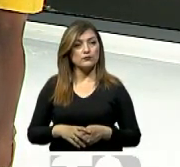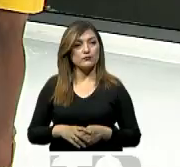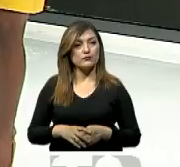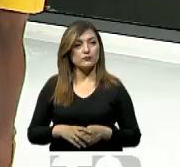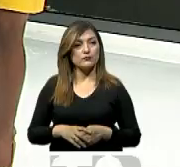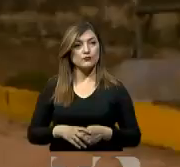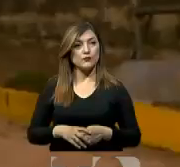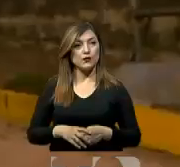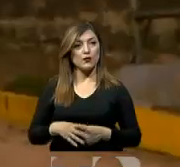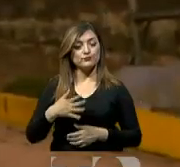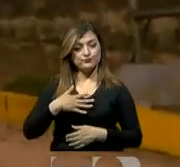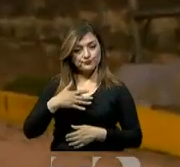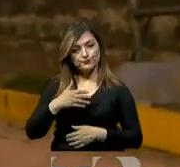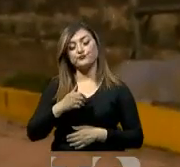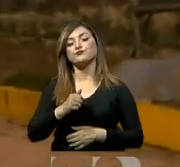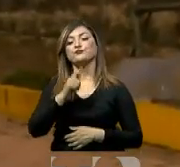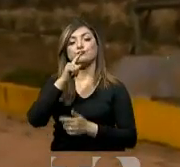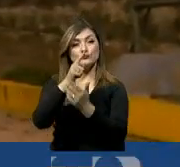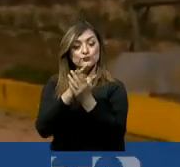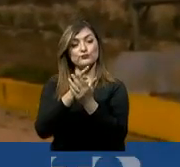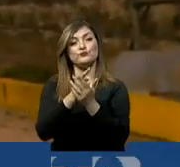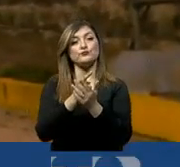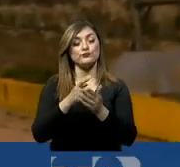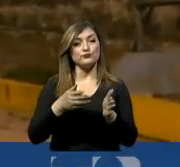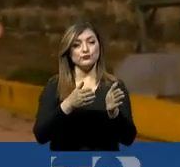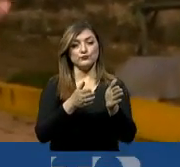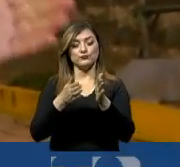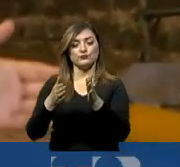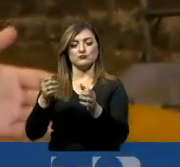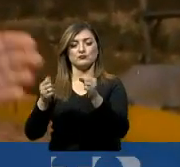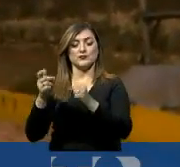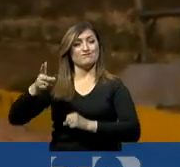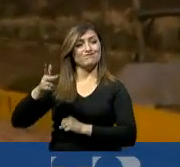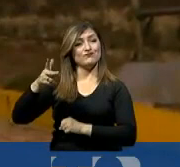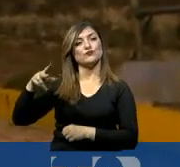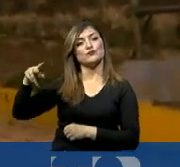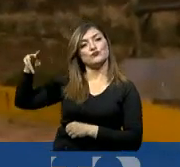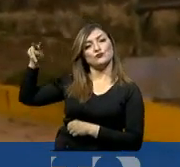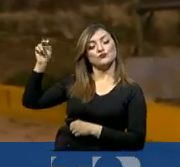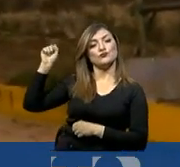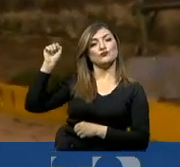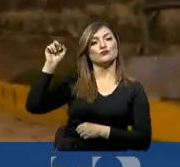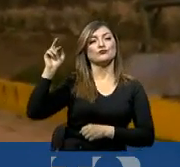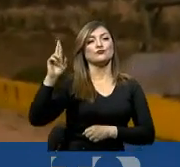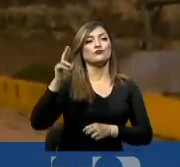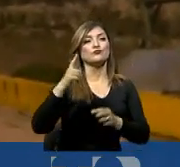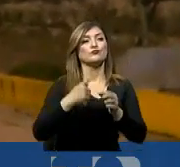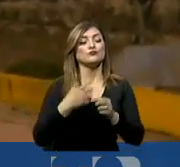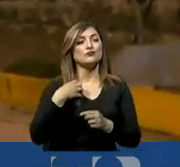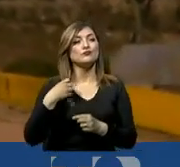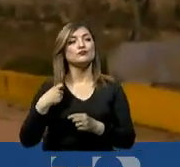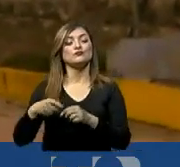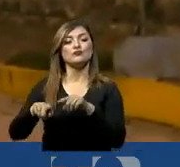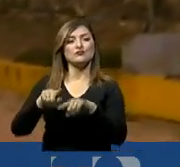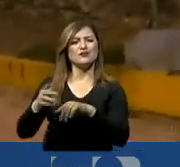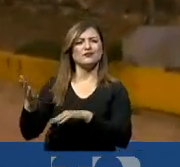Compañeras, ¿qué tal? Así es, al mal estado de las vías que hemos podido observar desde el norte hasta el sur de la capital, pues se suman estas obras